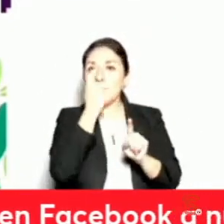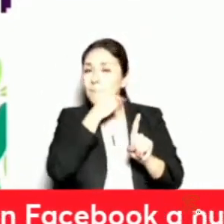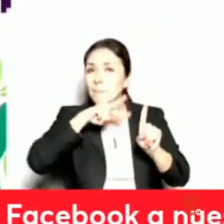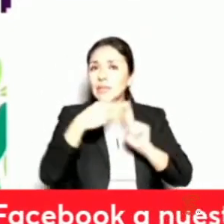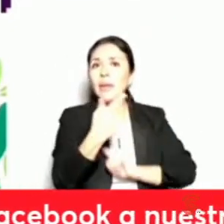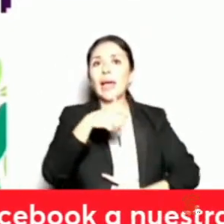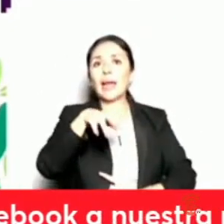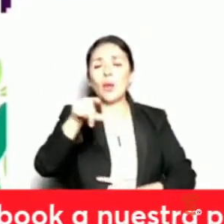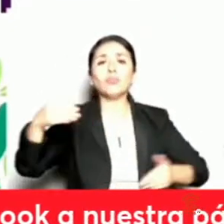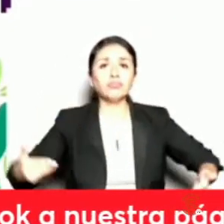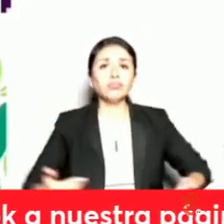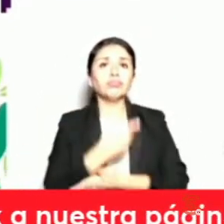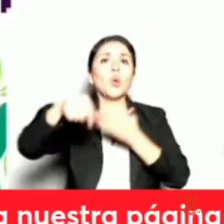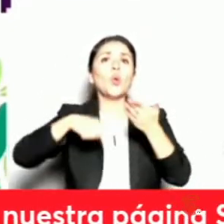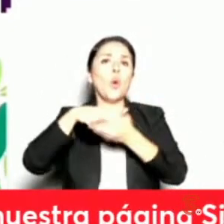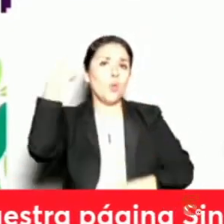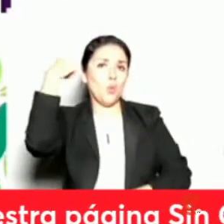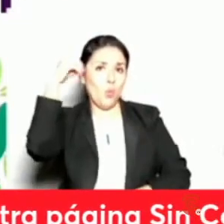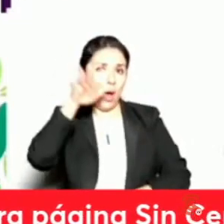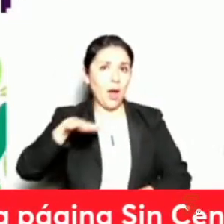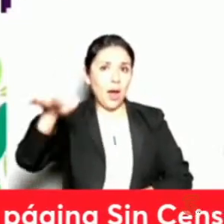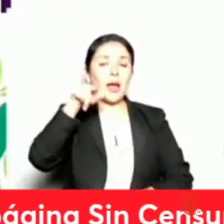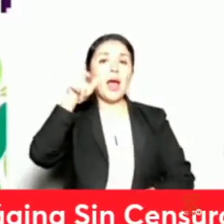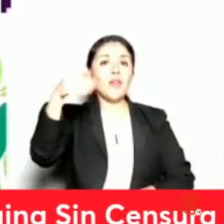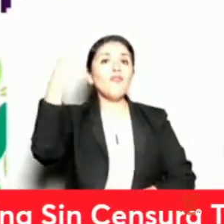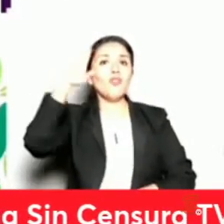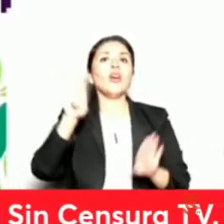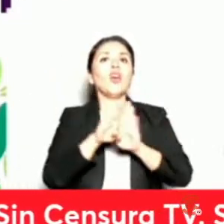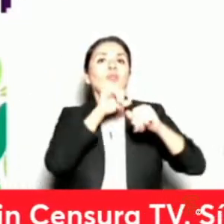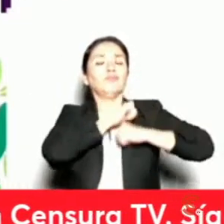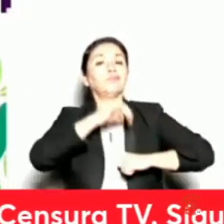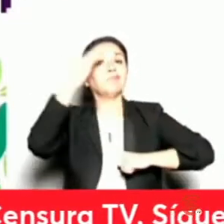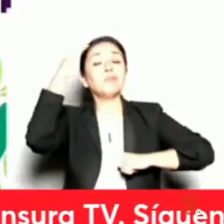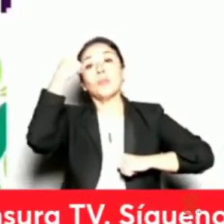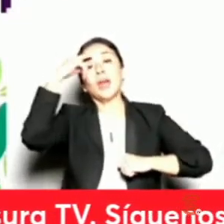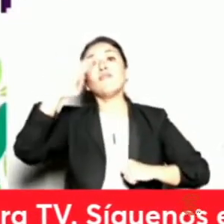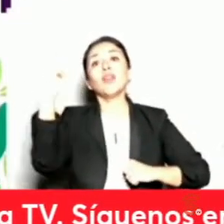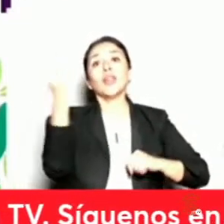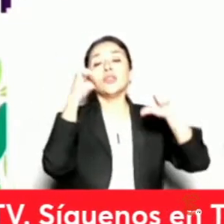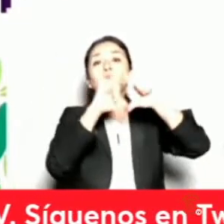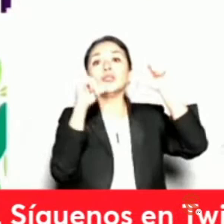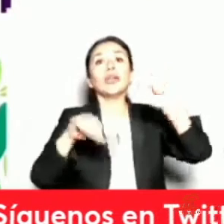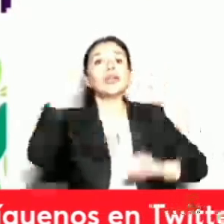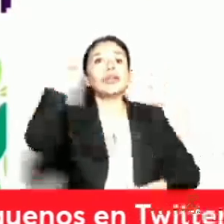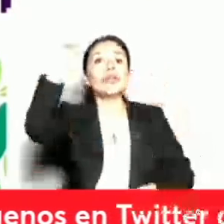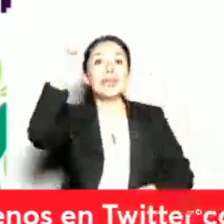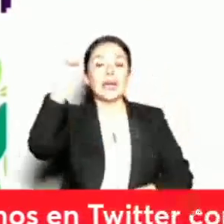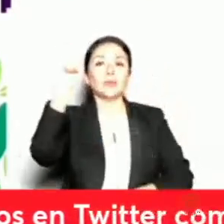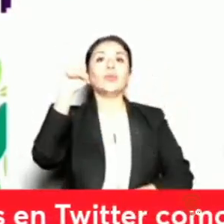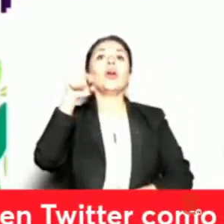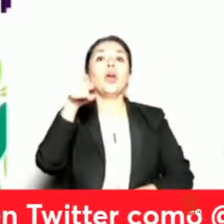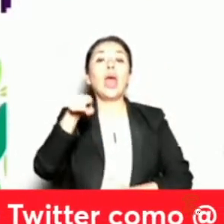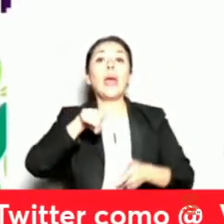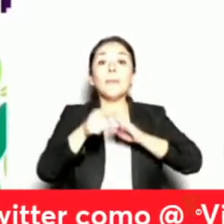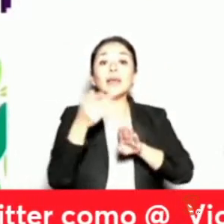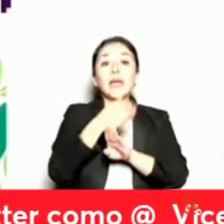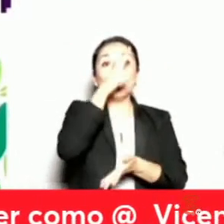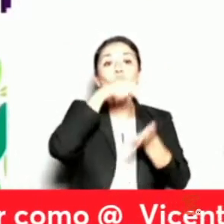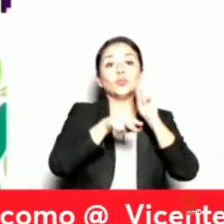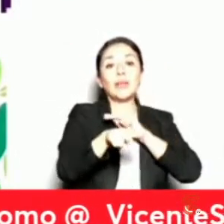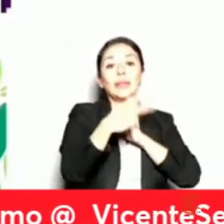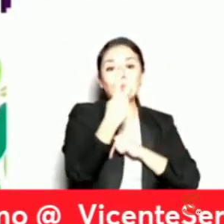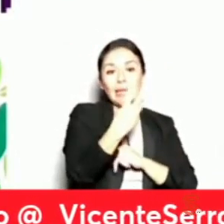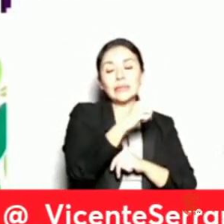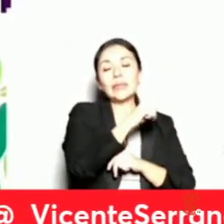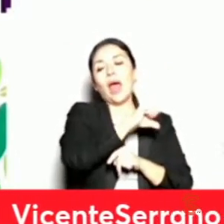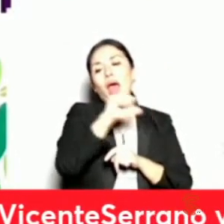Originaria de la región de Chinantla, Oaxaca, y fue dirigente de la Federación Nacional de Sindicatos Bancarios. Del 2003 al